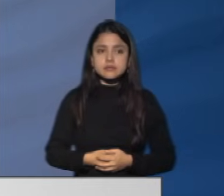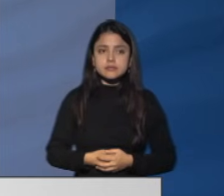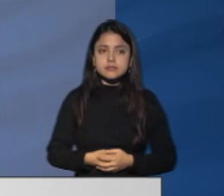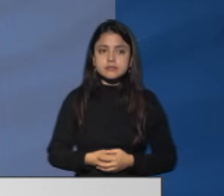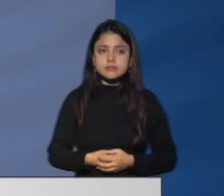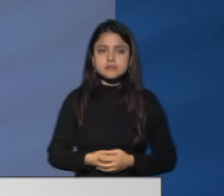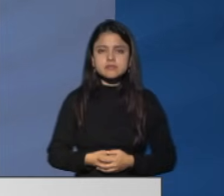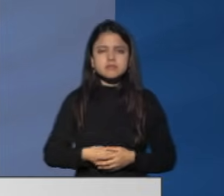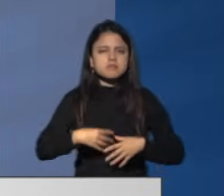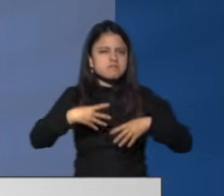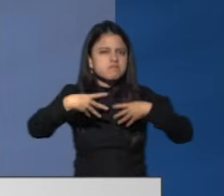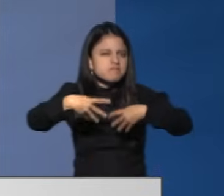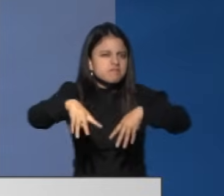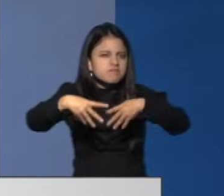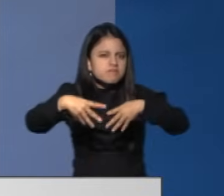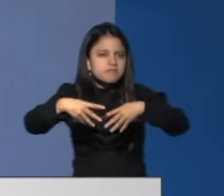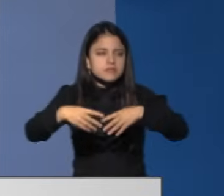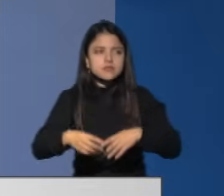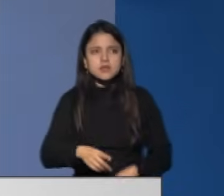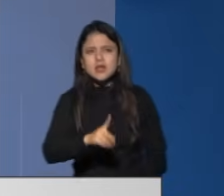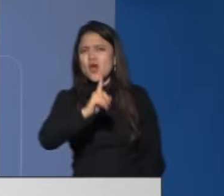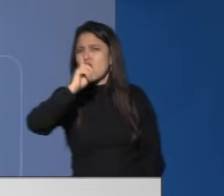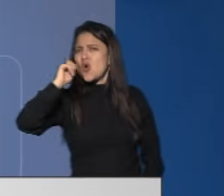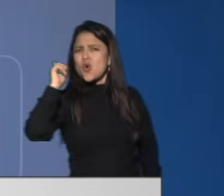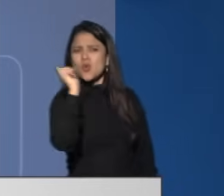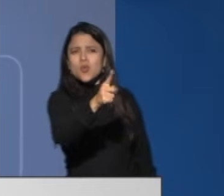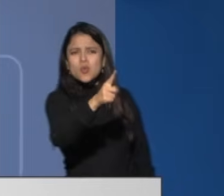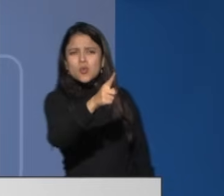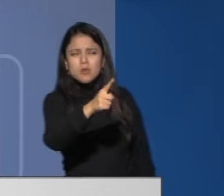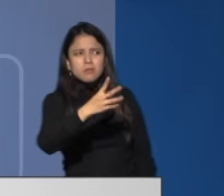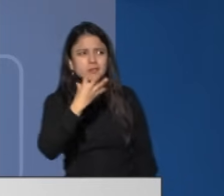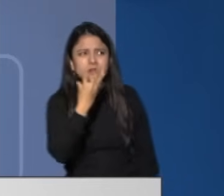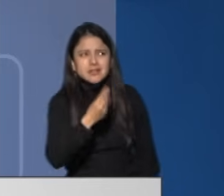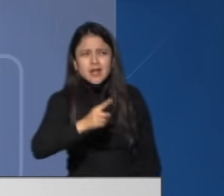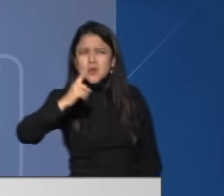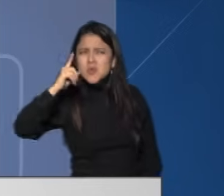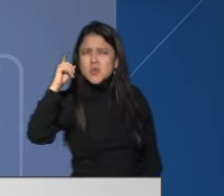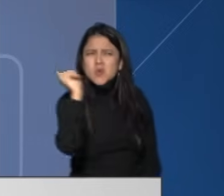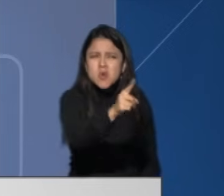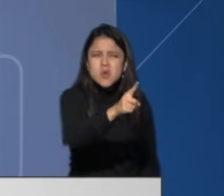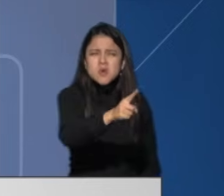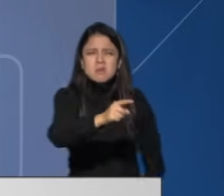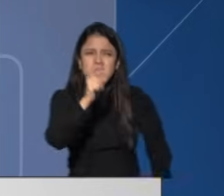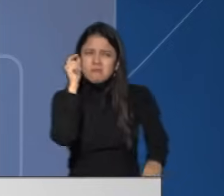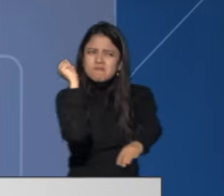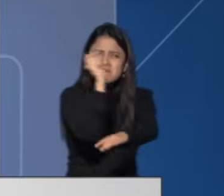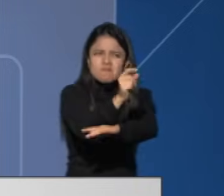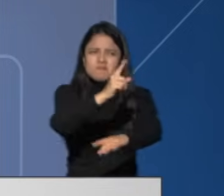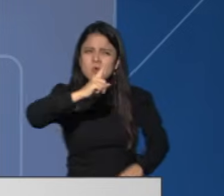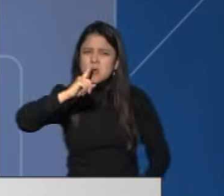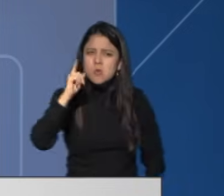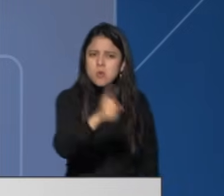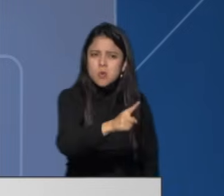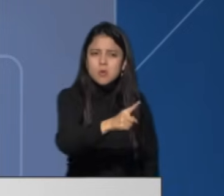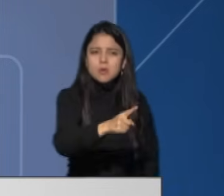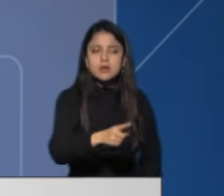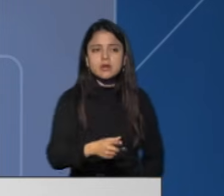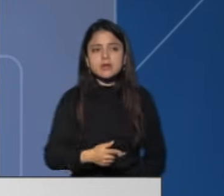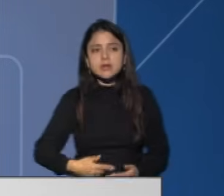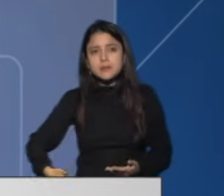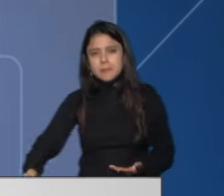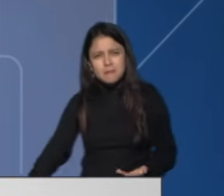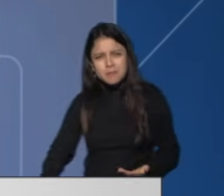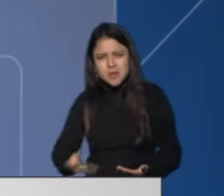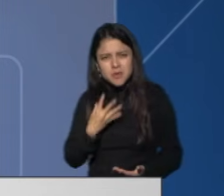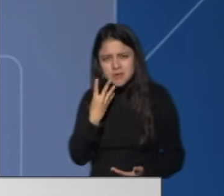Los manifestantes culpan a Israel por la explosión del ataque al hospital, aunque funcionarios israelíes dicen que fue un